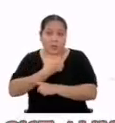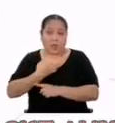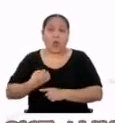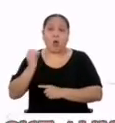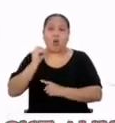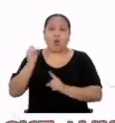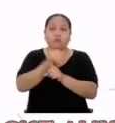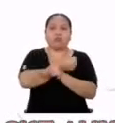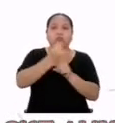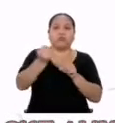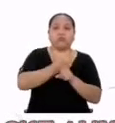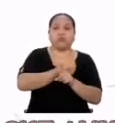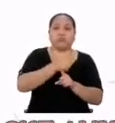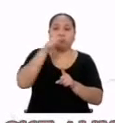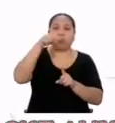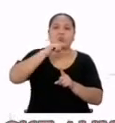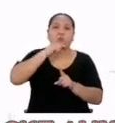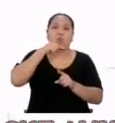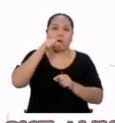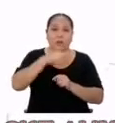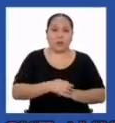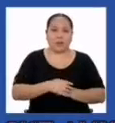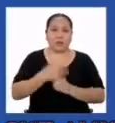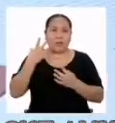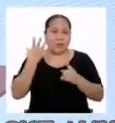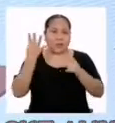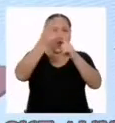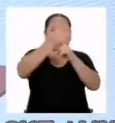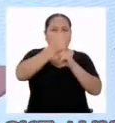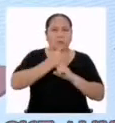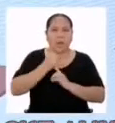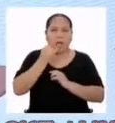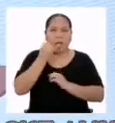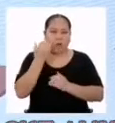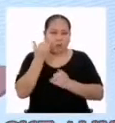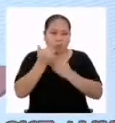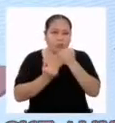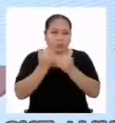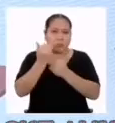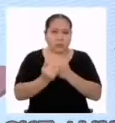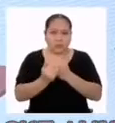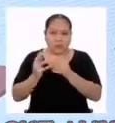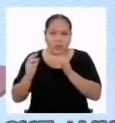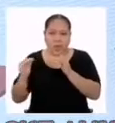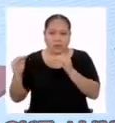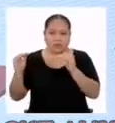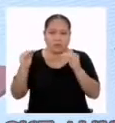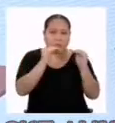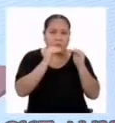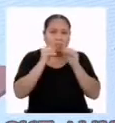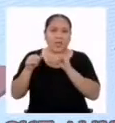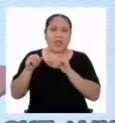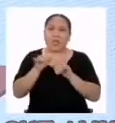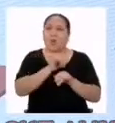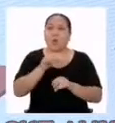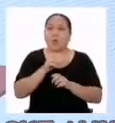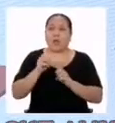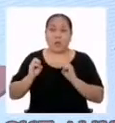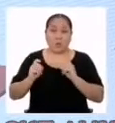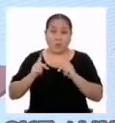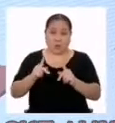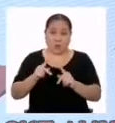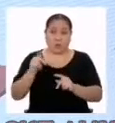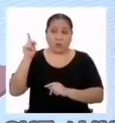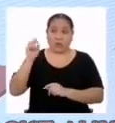género. Y aunque se han logrado algunos avances en la búsqueda por la igualdad de oportunidades, como el que mencionó